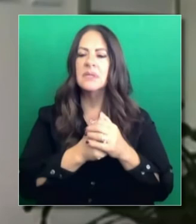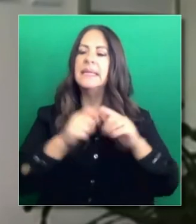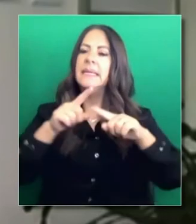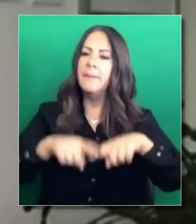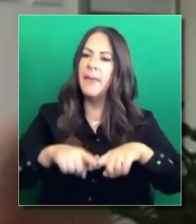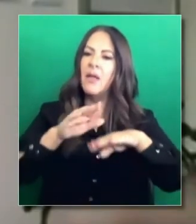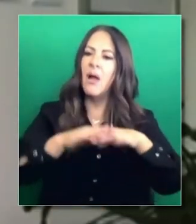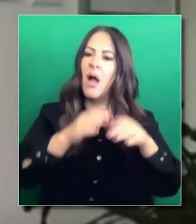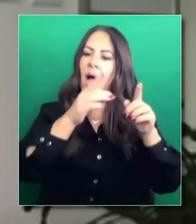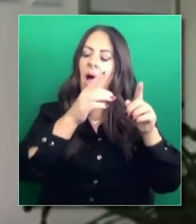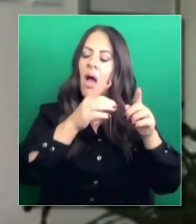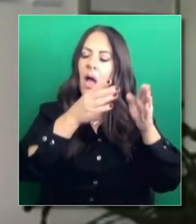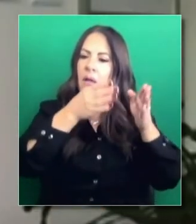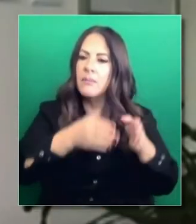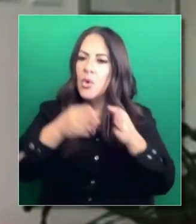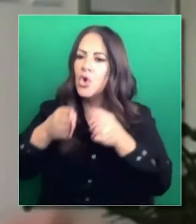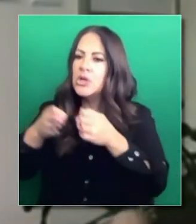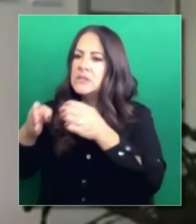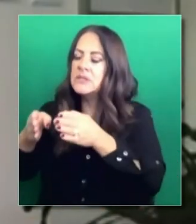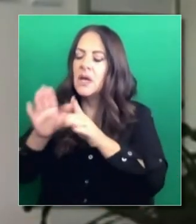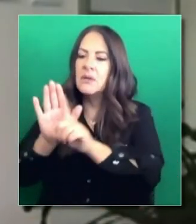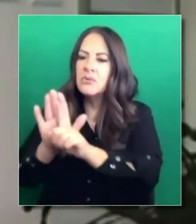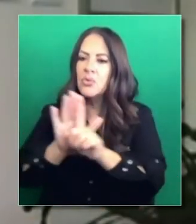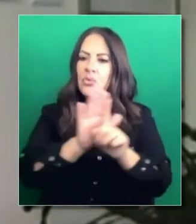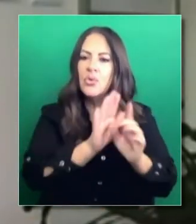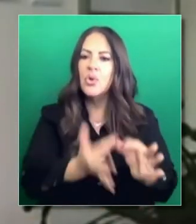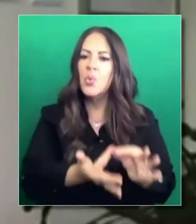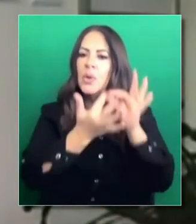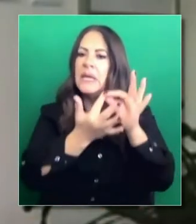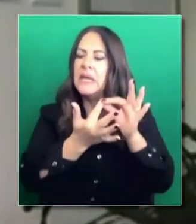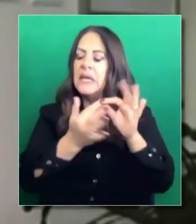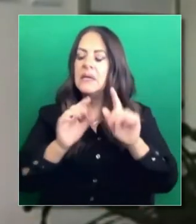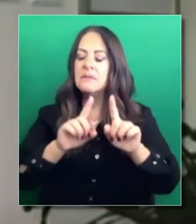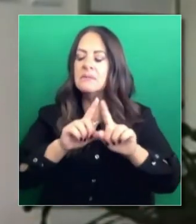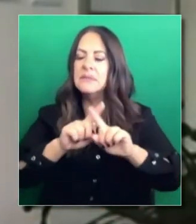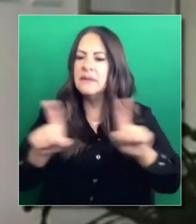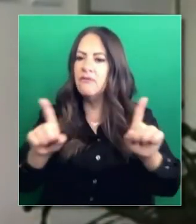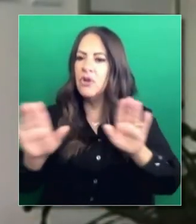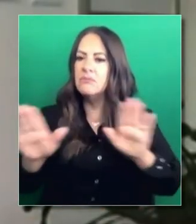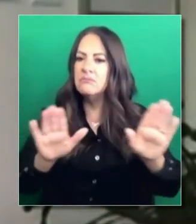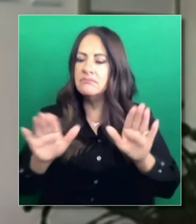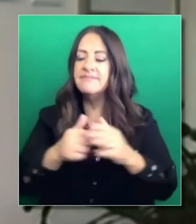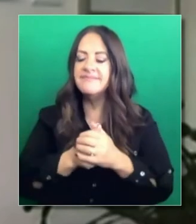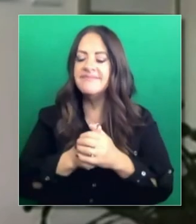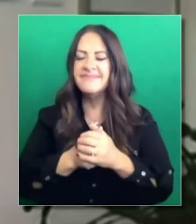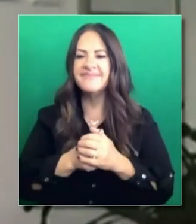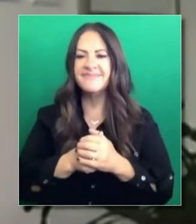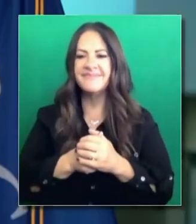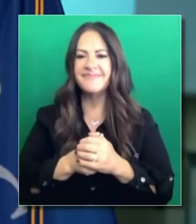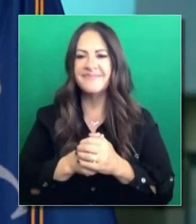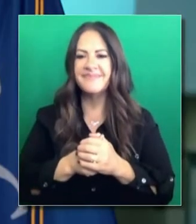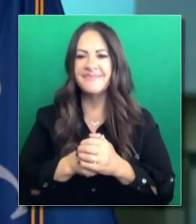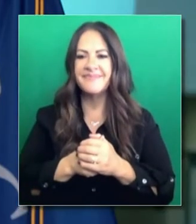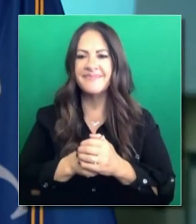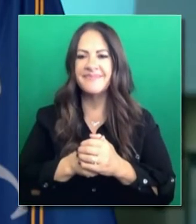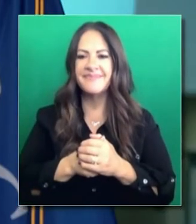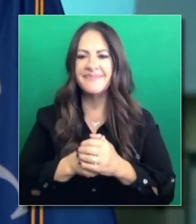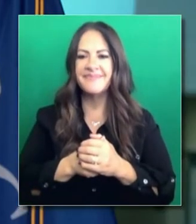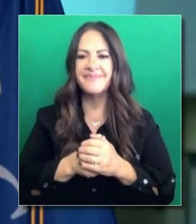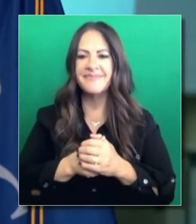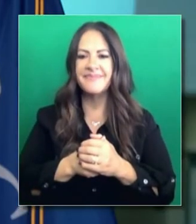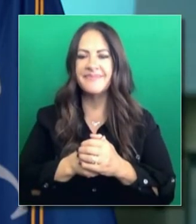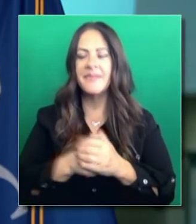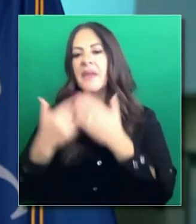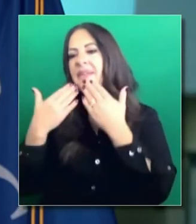el personal los está apoyando con las medidas de seguridad que han sido instrumentadas en su